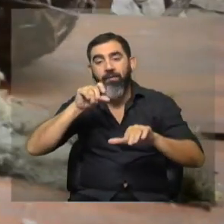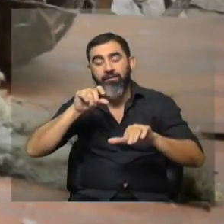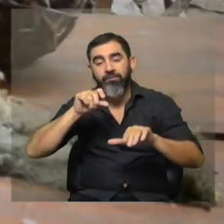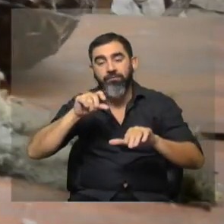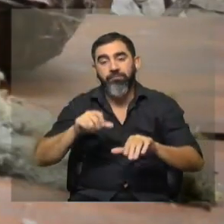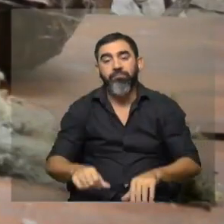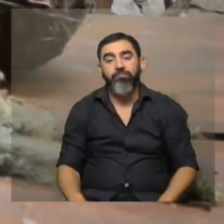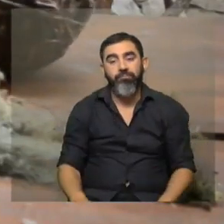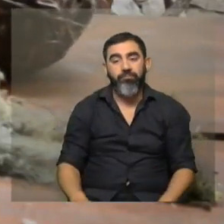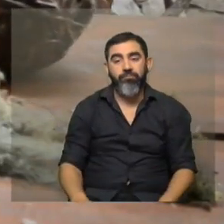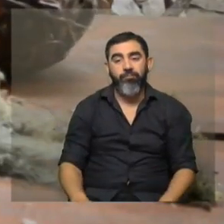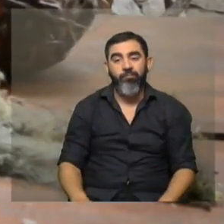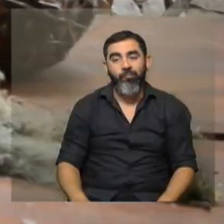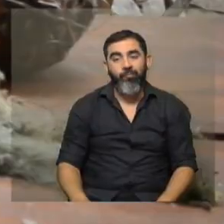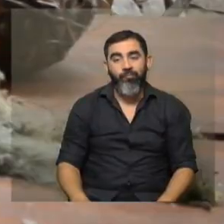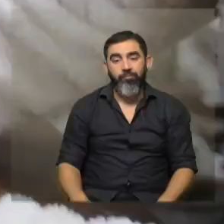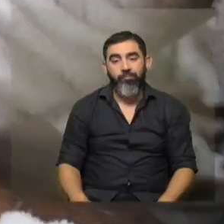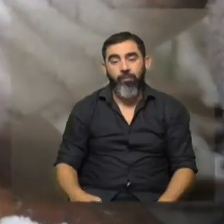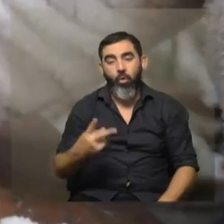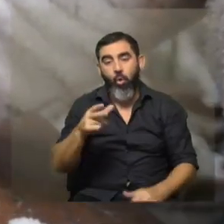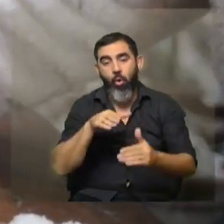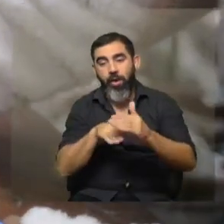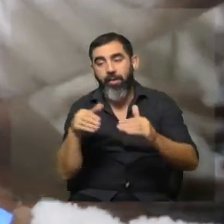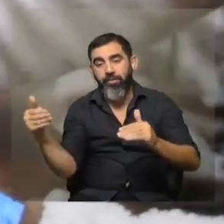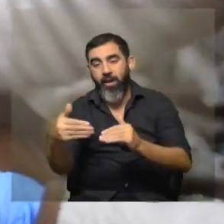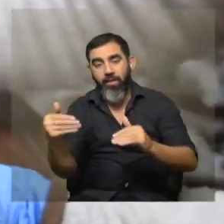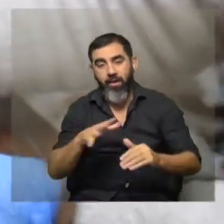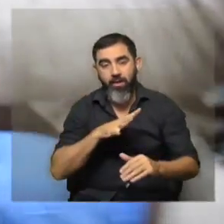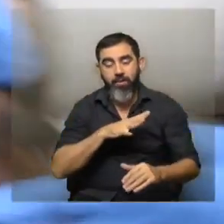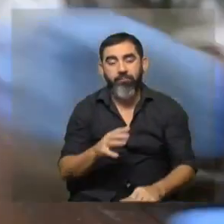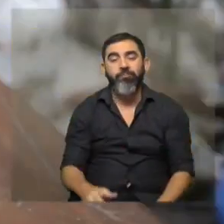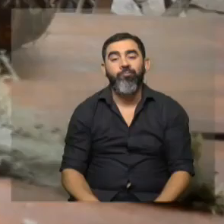que son nidos que tienen dos entraditas de algunas aves puntuales.